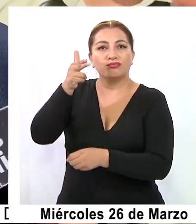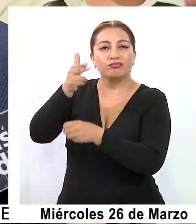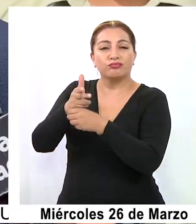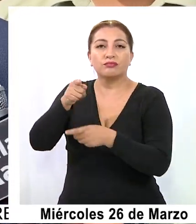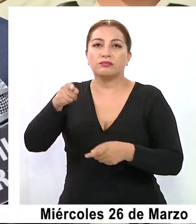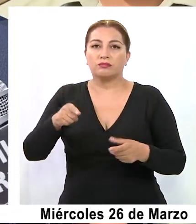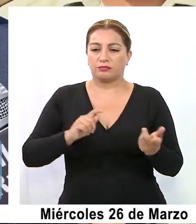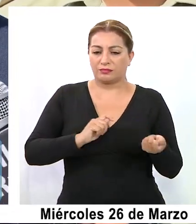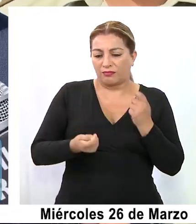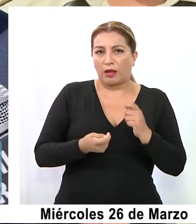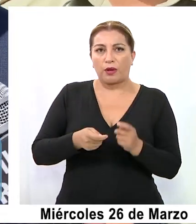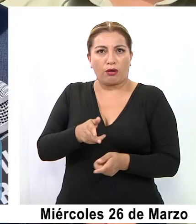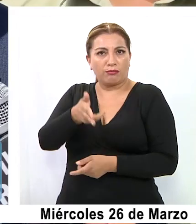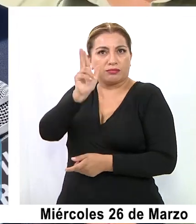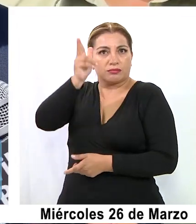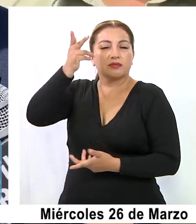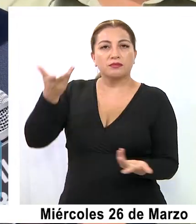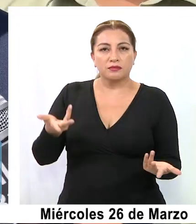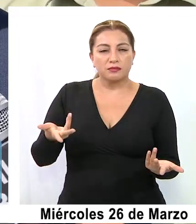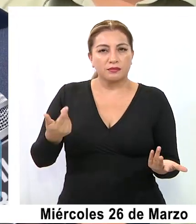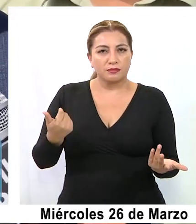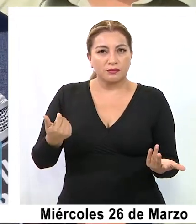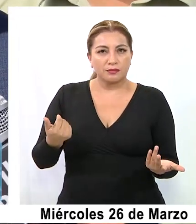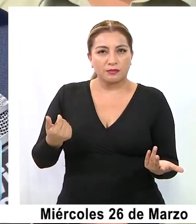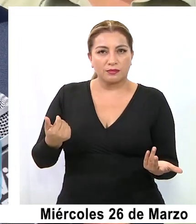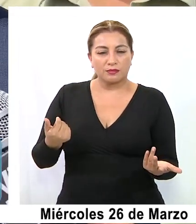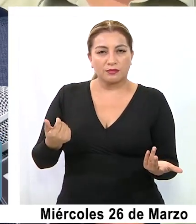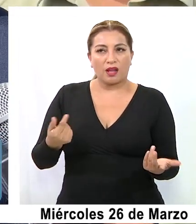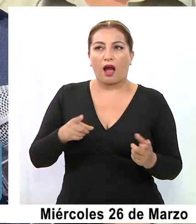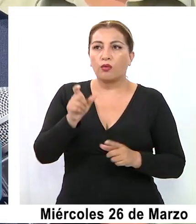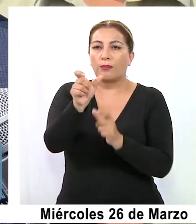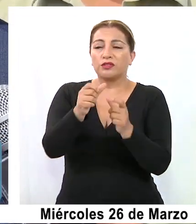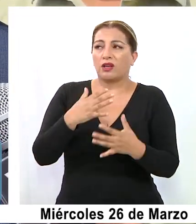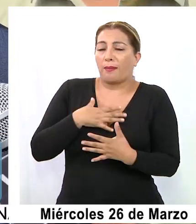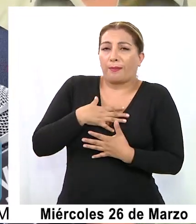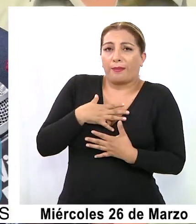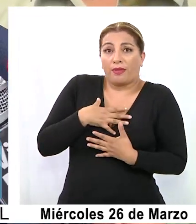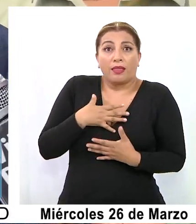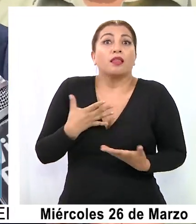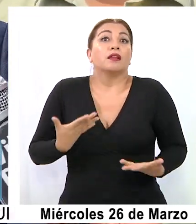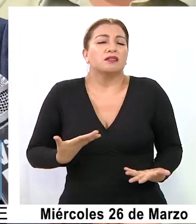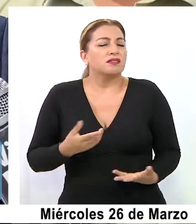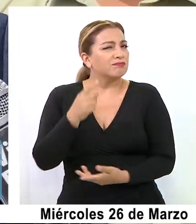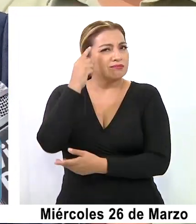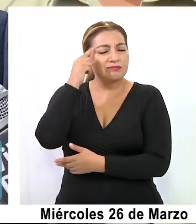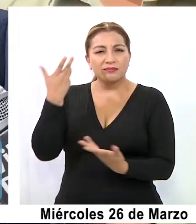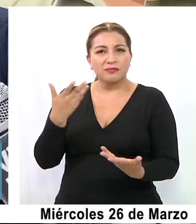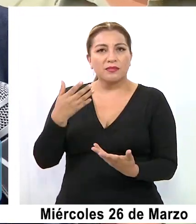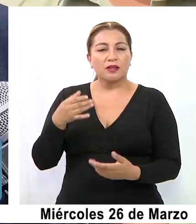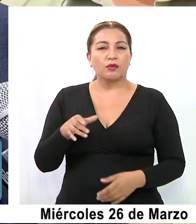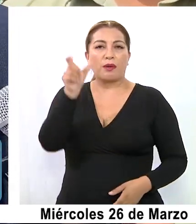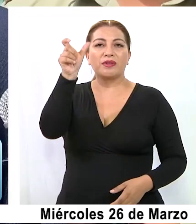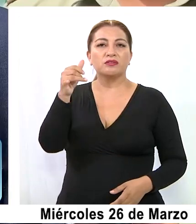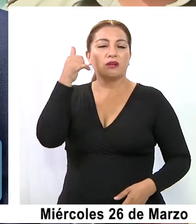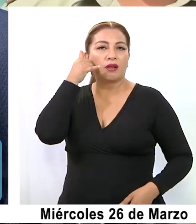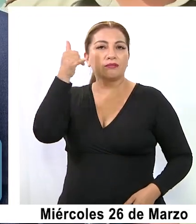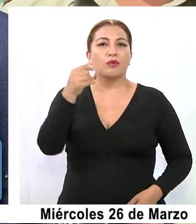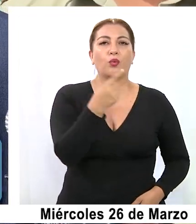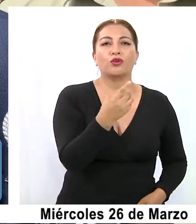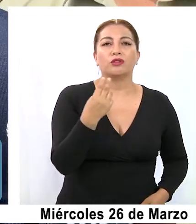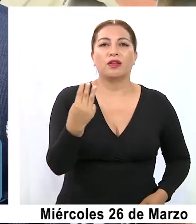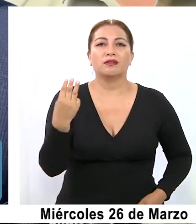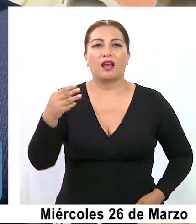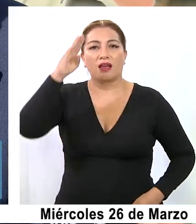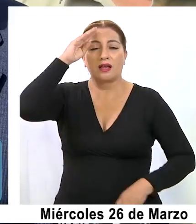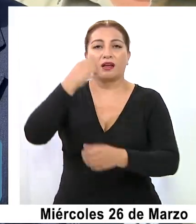fuego que están aptas para el disparo y que producen un tremendo temor en la población, nace a partir de un llamado al nivel 133. Por